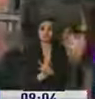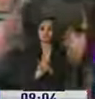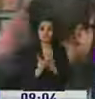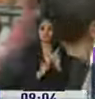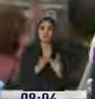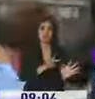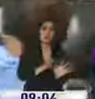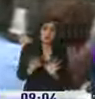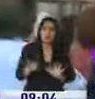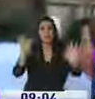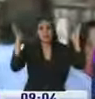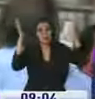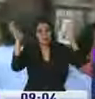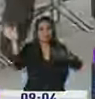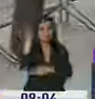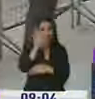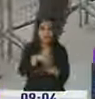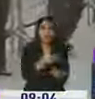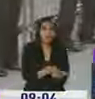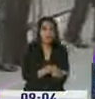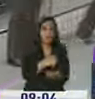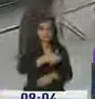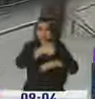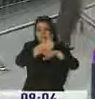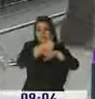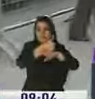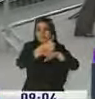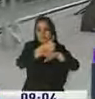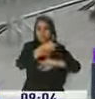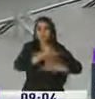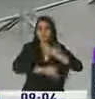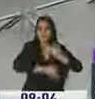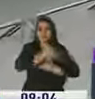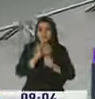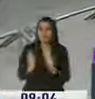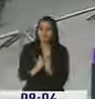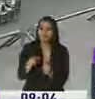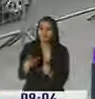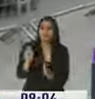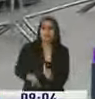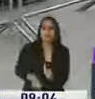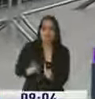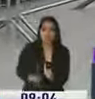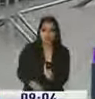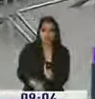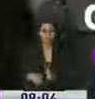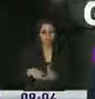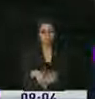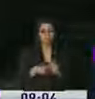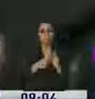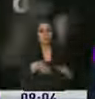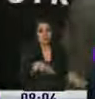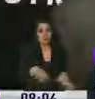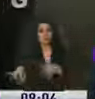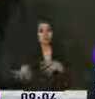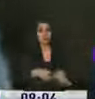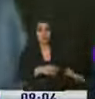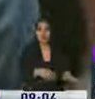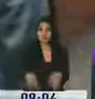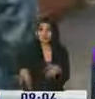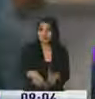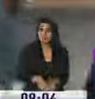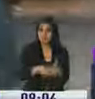de simpatizantes para dirigirse hasta la diligencia, en compañía de su abogado Eduardo Franco Loor. La audiencia inició